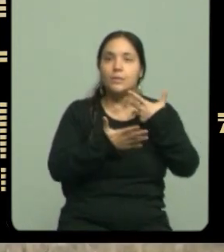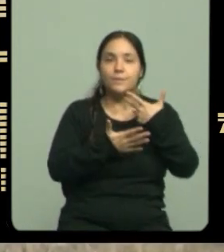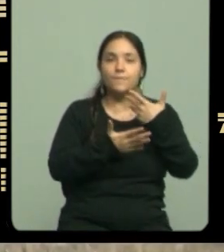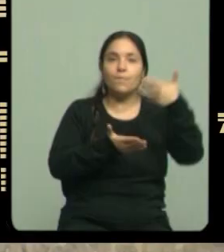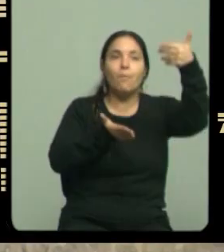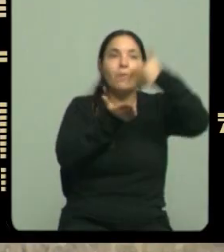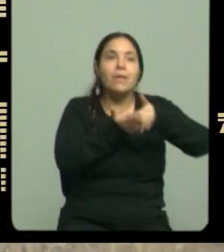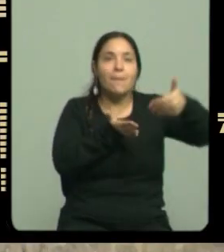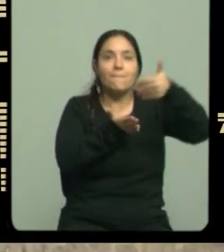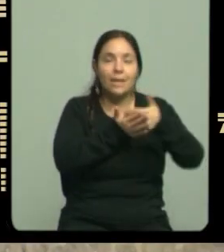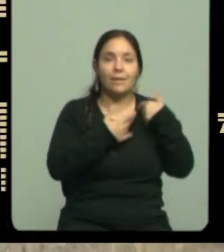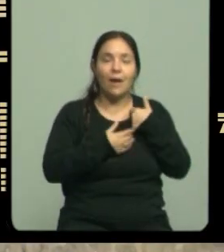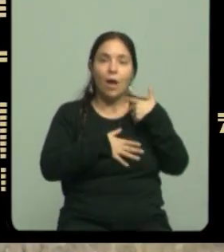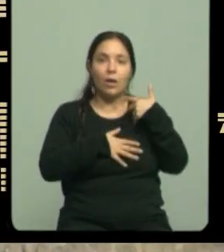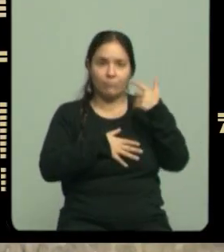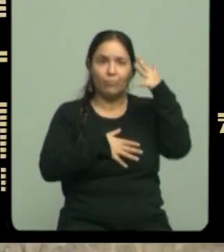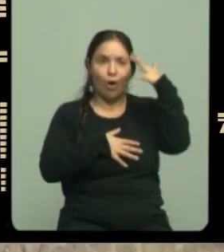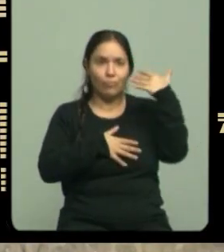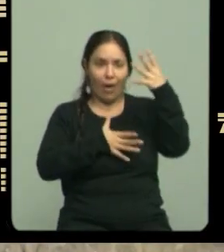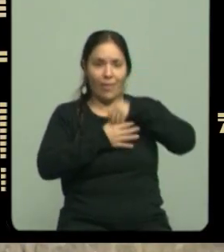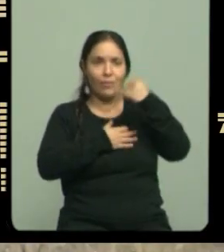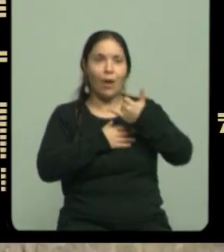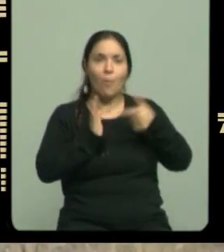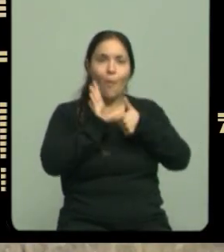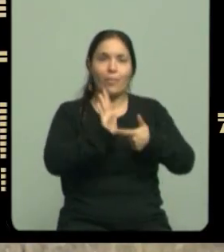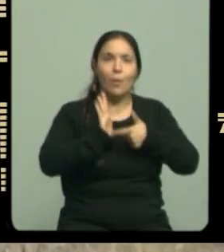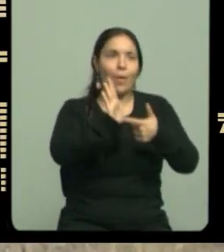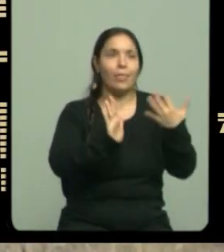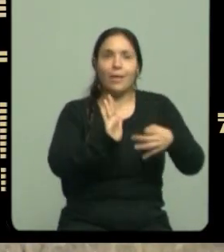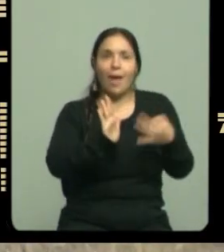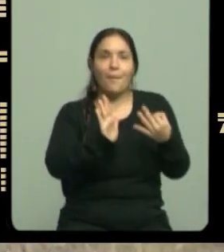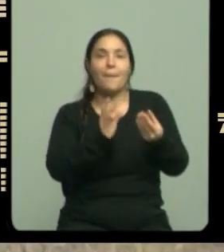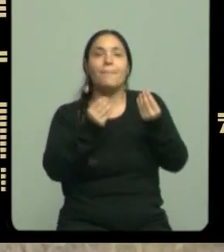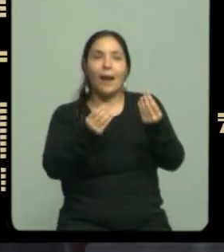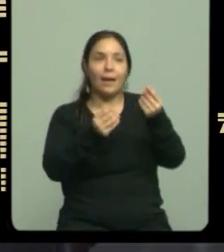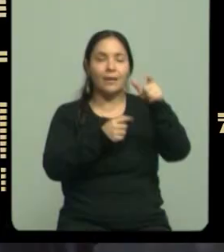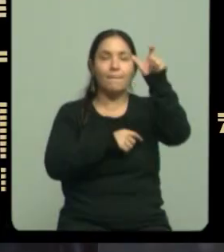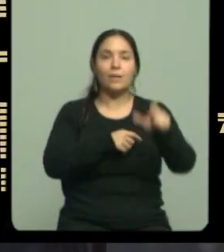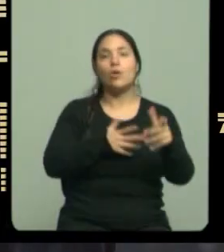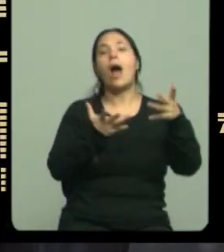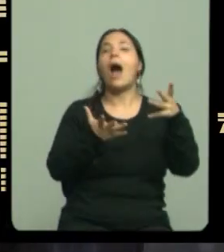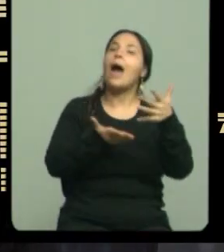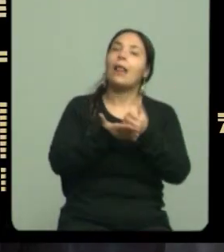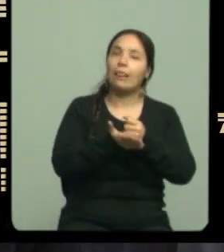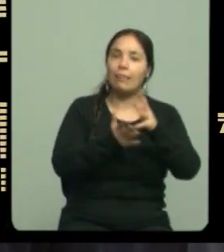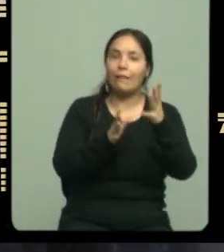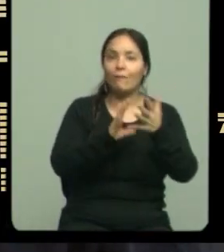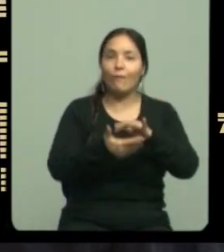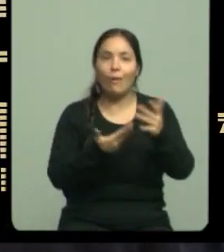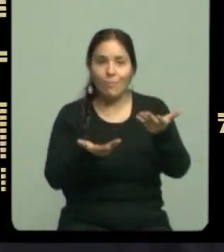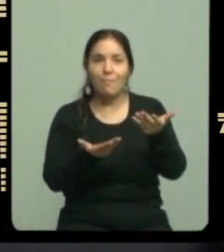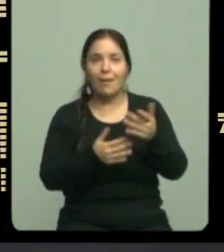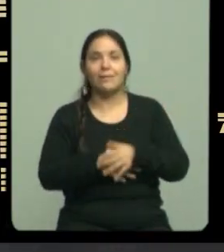menos se pide esto de demostrar el conocimiento más allá de que ya lo tenga y se entienda que ya lo tiene, ¿no? Sí, sí. Es